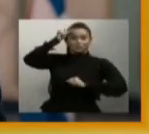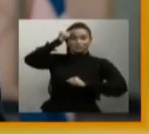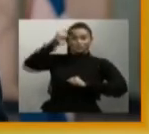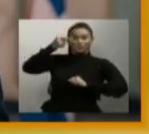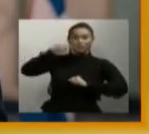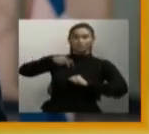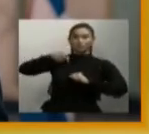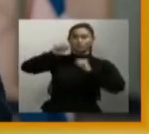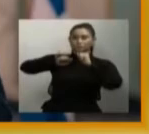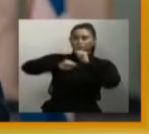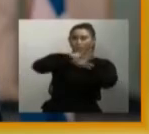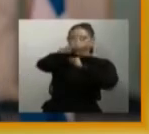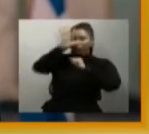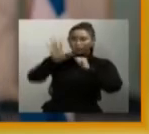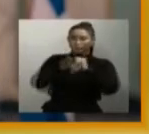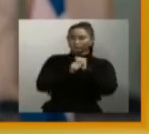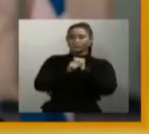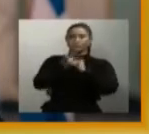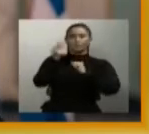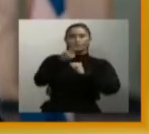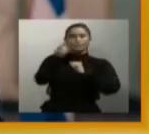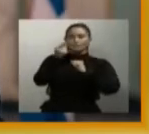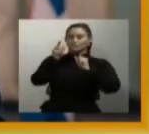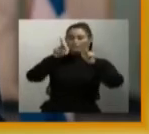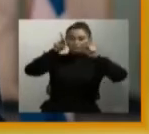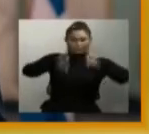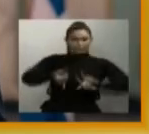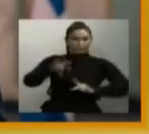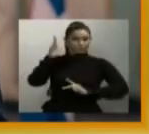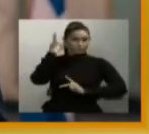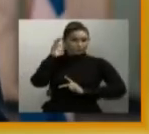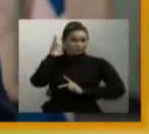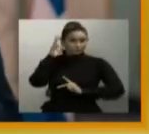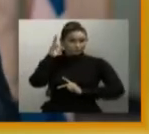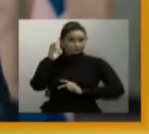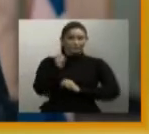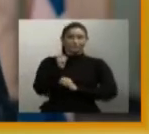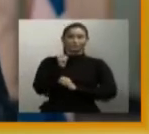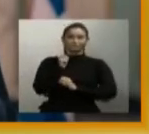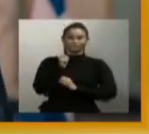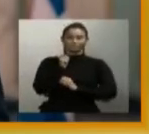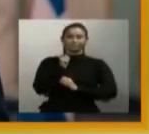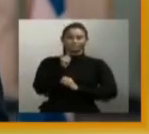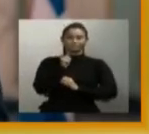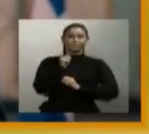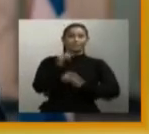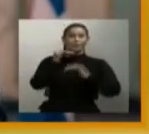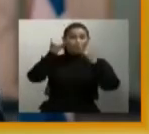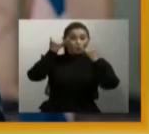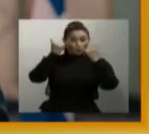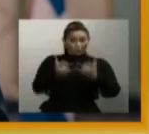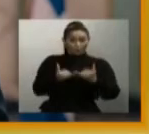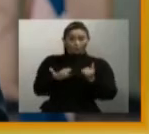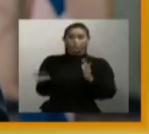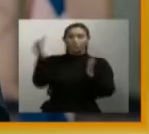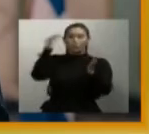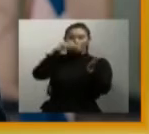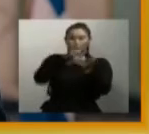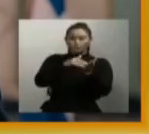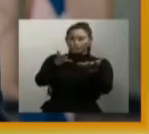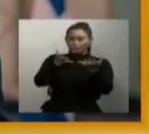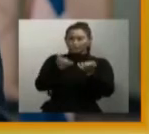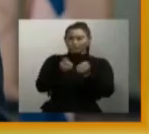muchos recursos aquí se vota muchos recursos por ejemplo el mismo tema de las exoneraciones